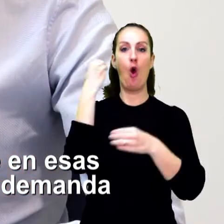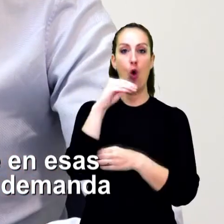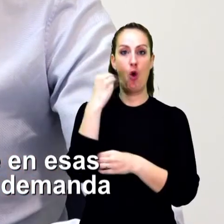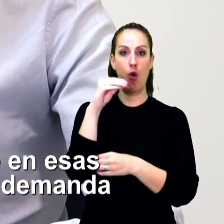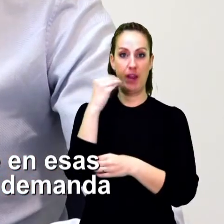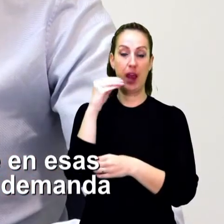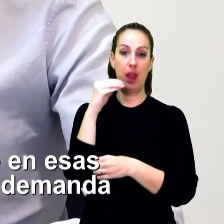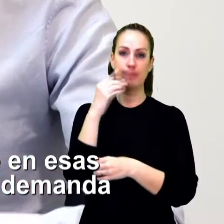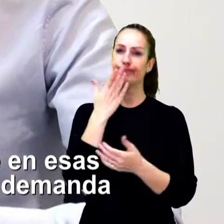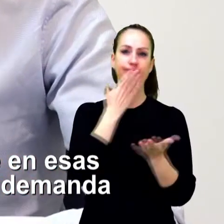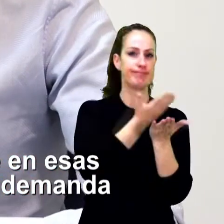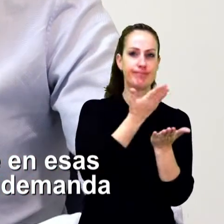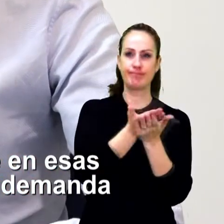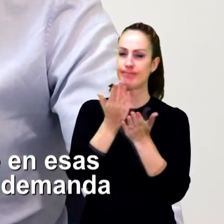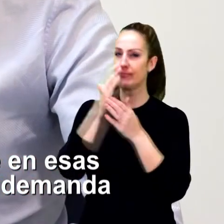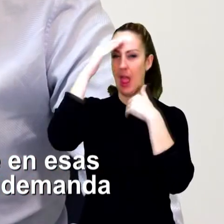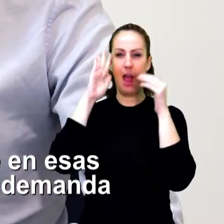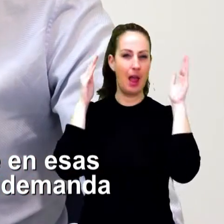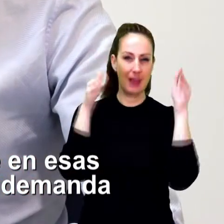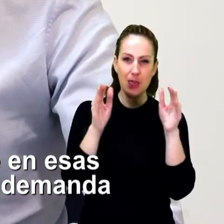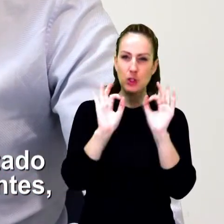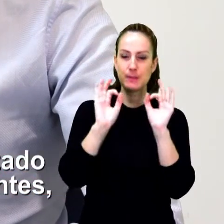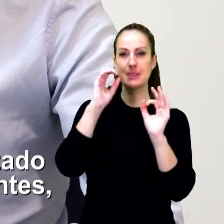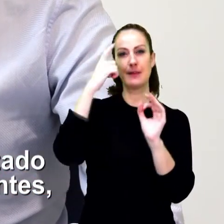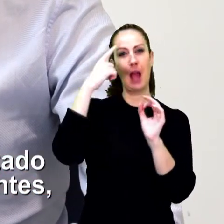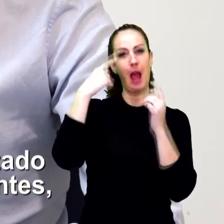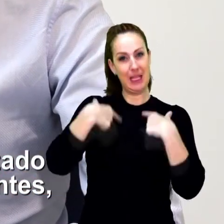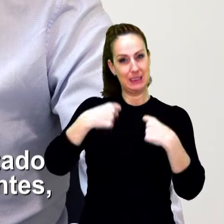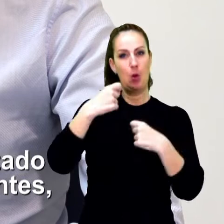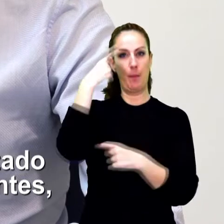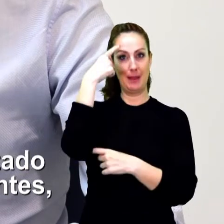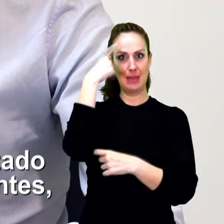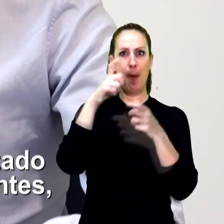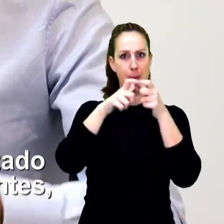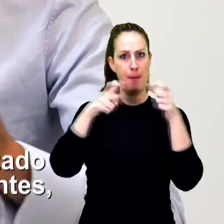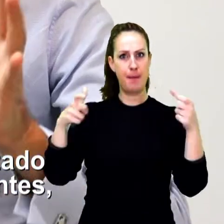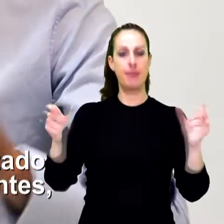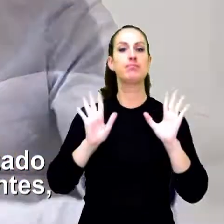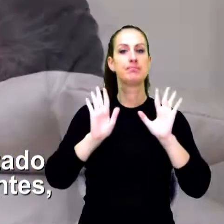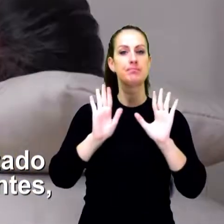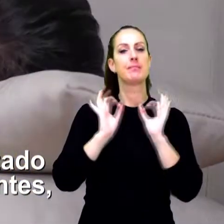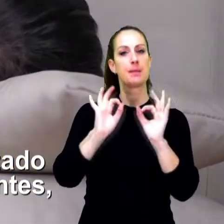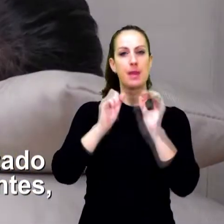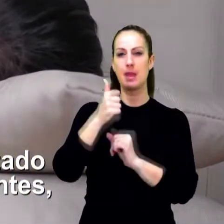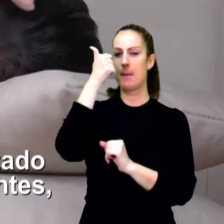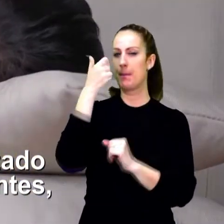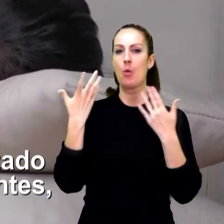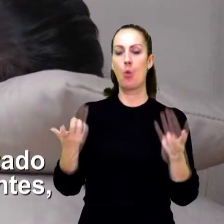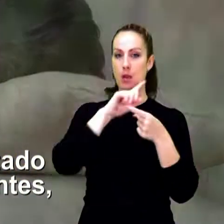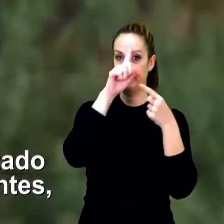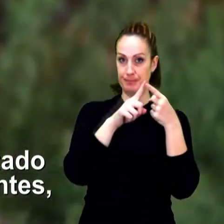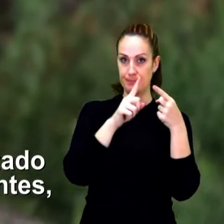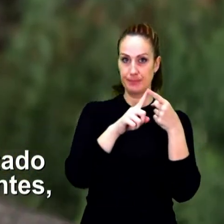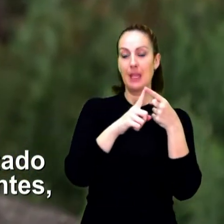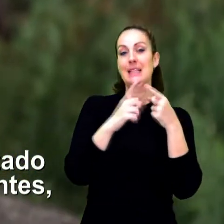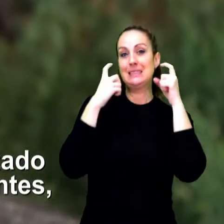en ese grupo de edad hay un aumento de la demanda de atención en salud mental, ¿no? con focalizado quizás en